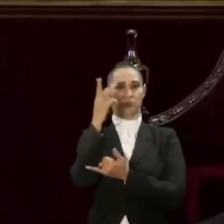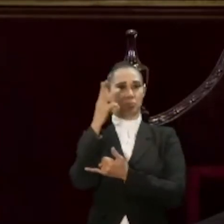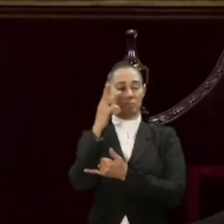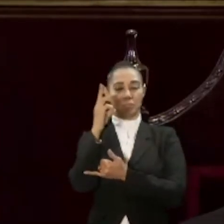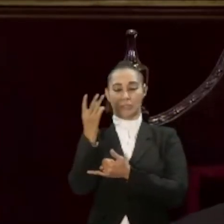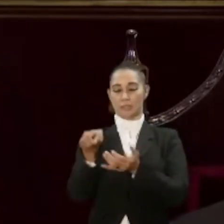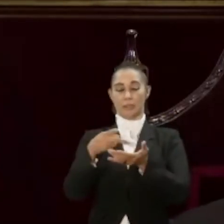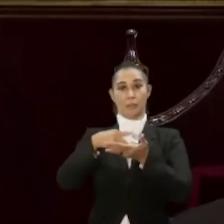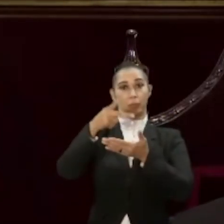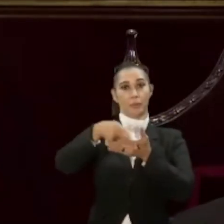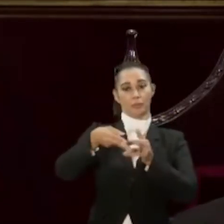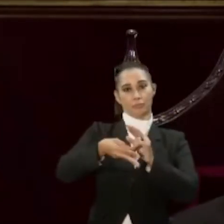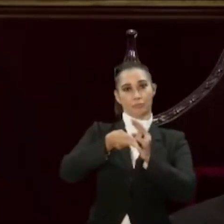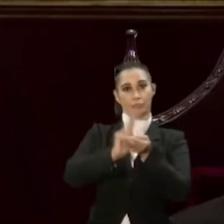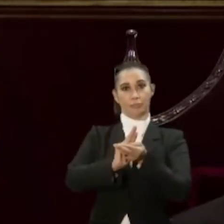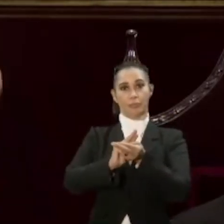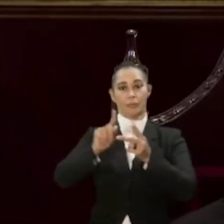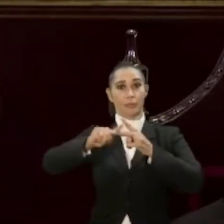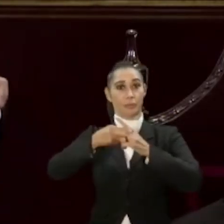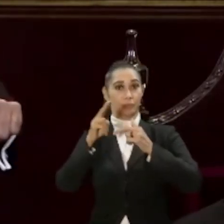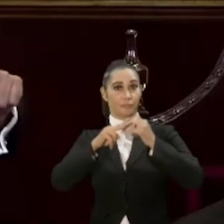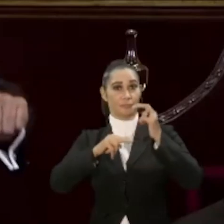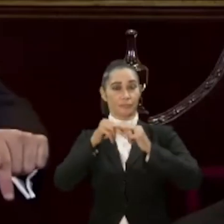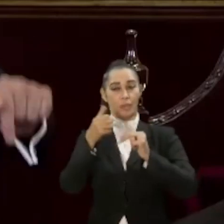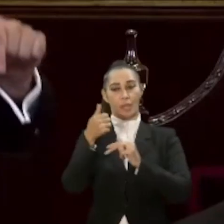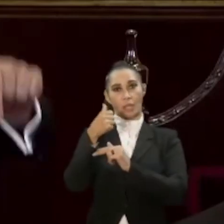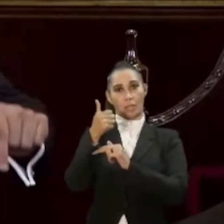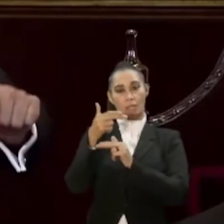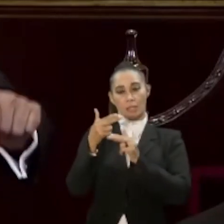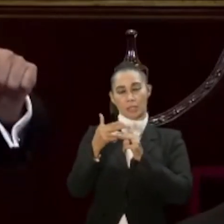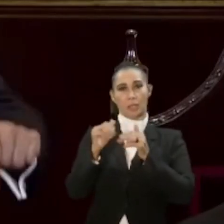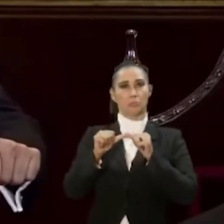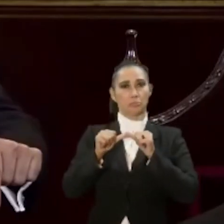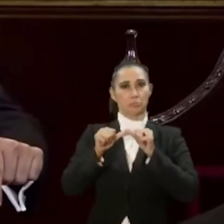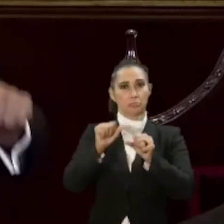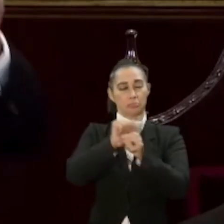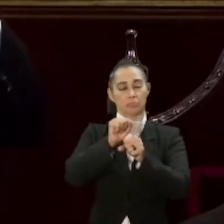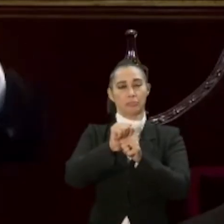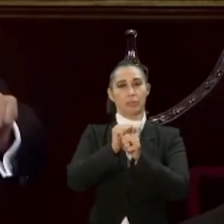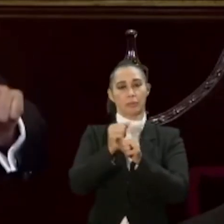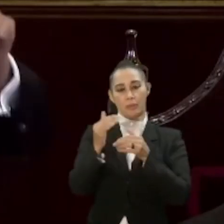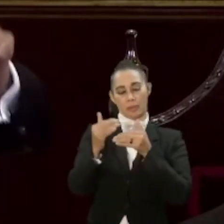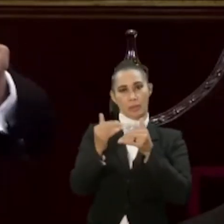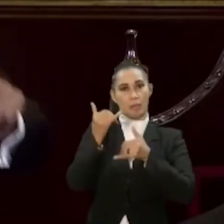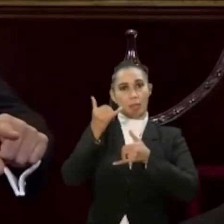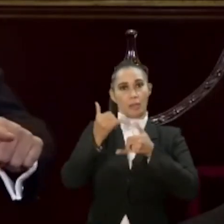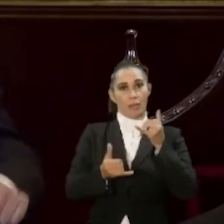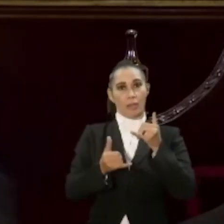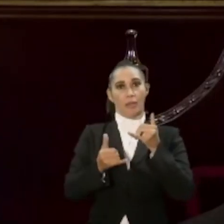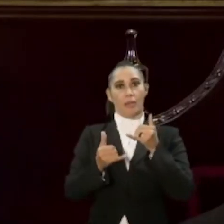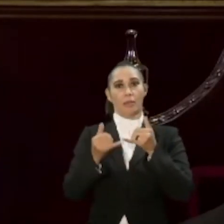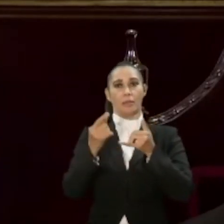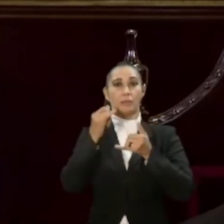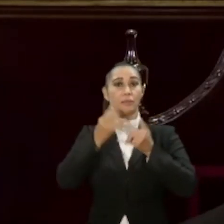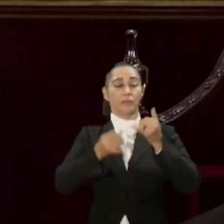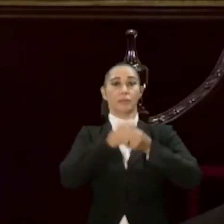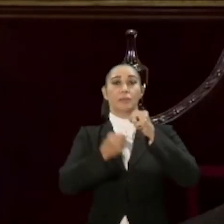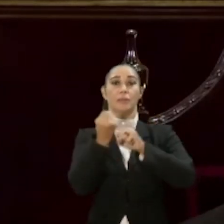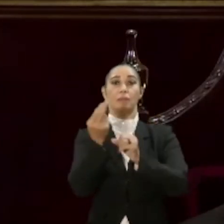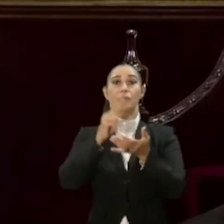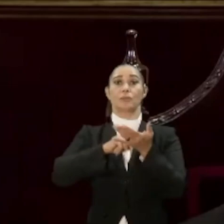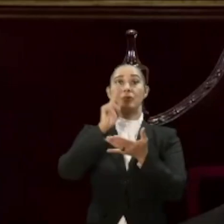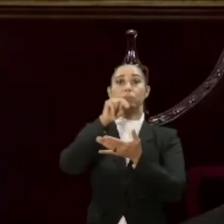renovables en construcción, de los cuales 10 están en fase avanzada con previsión de entrar en línea a finales del